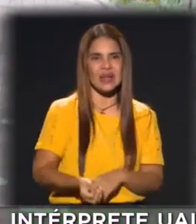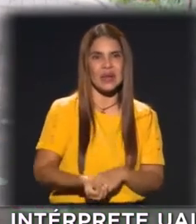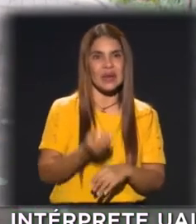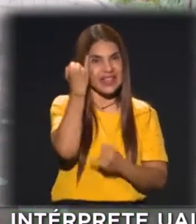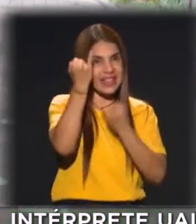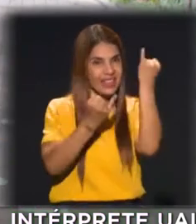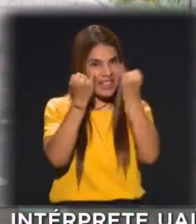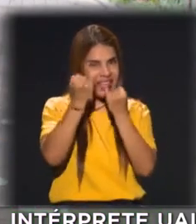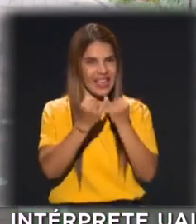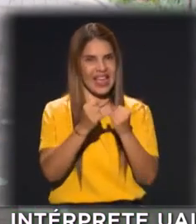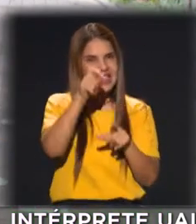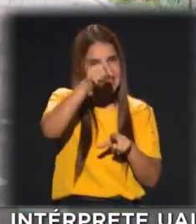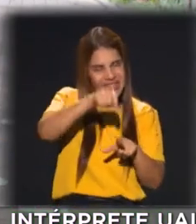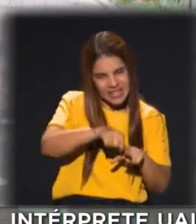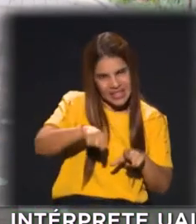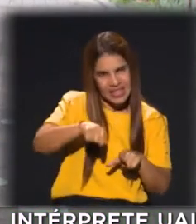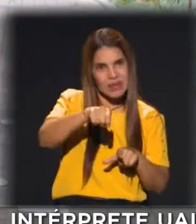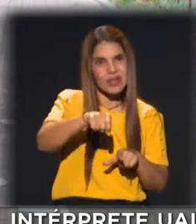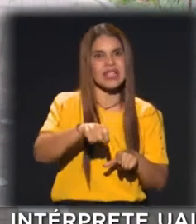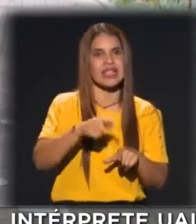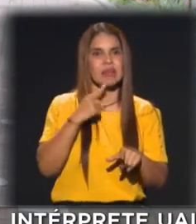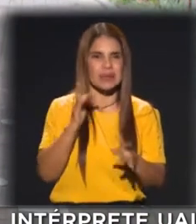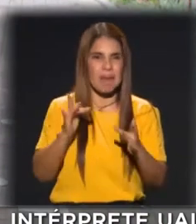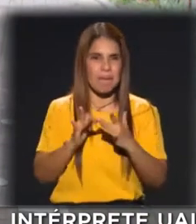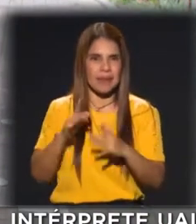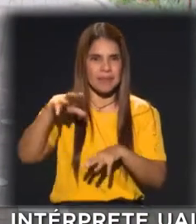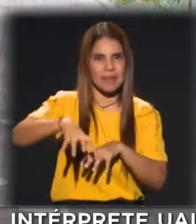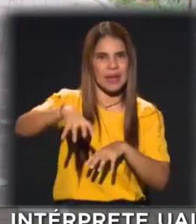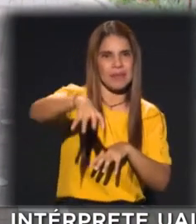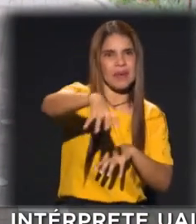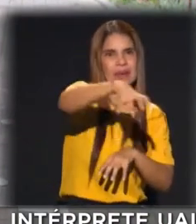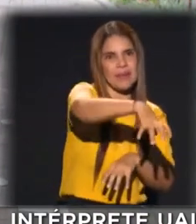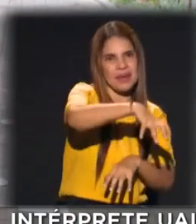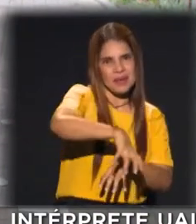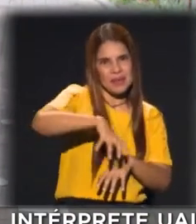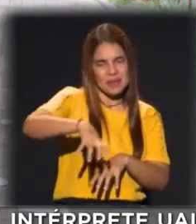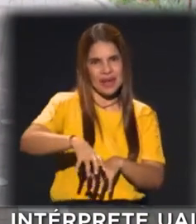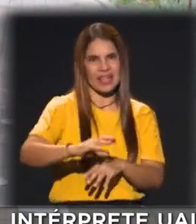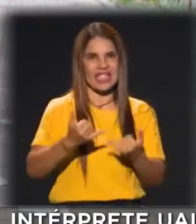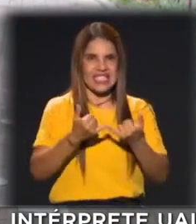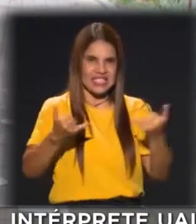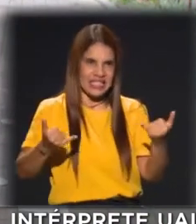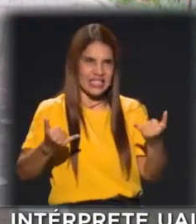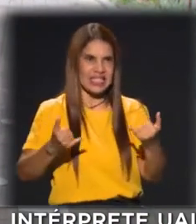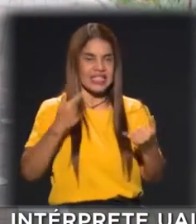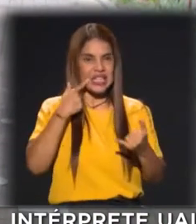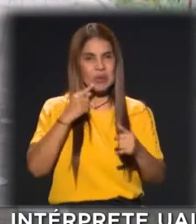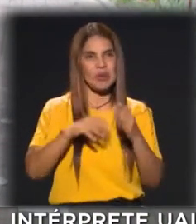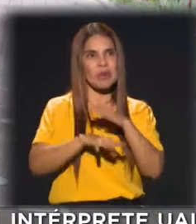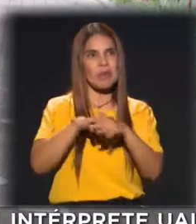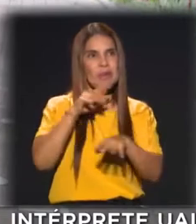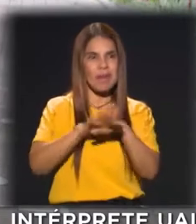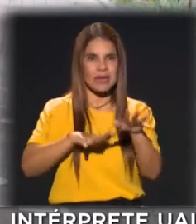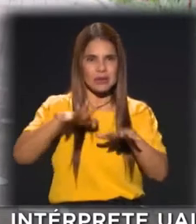que creamos con tiza. Luego vamos a hacer un circuito que creamos con cordones y cintas. Luego vamos a hacer el circuito de manos y